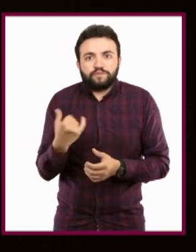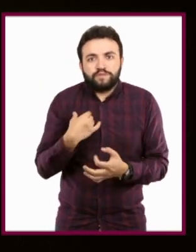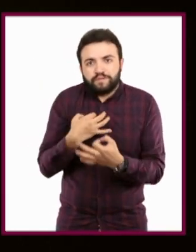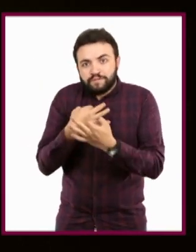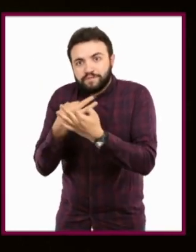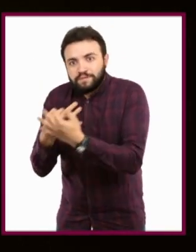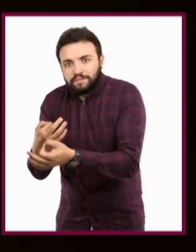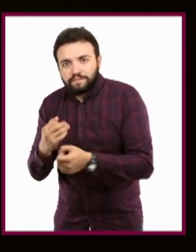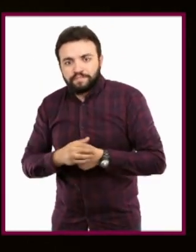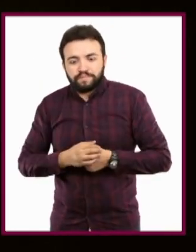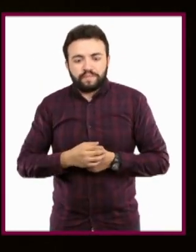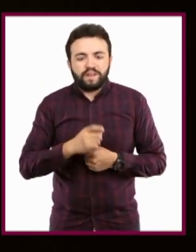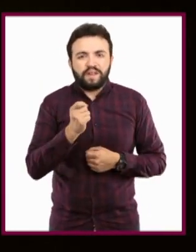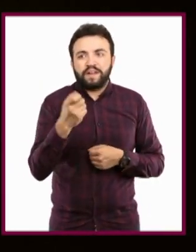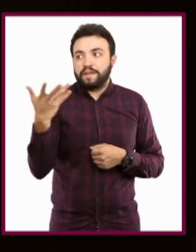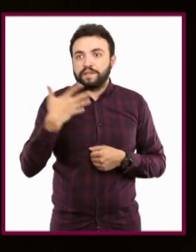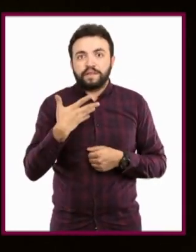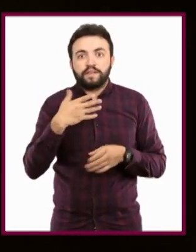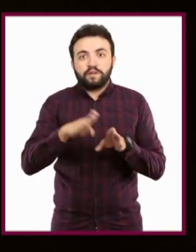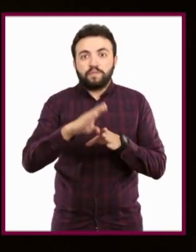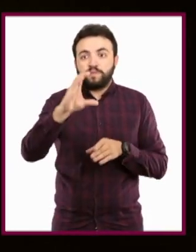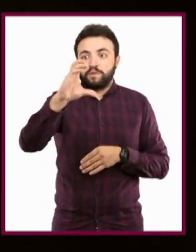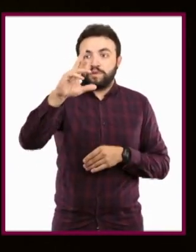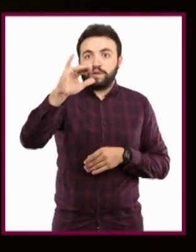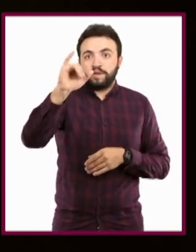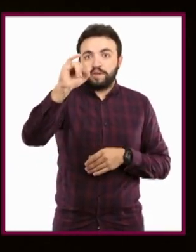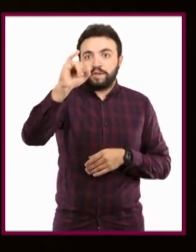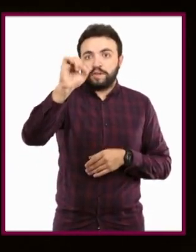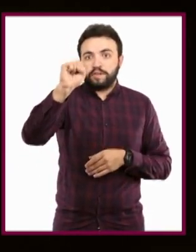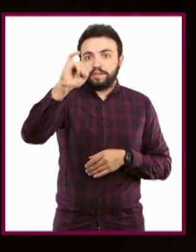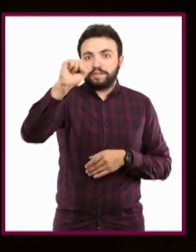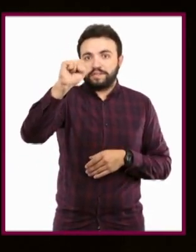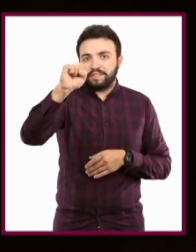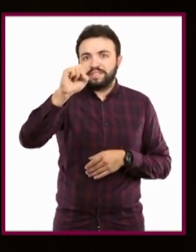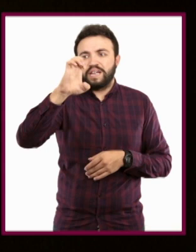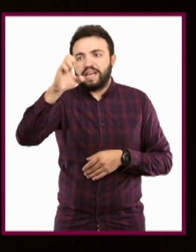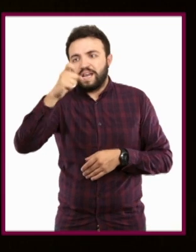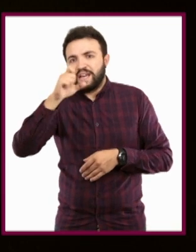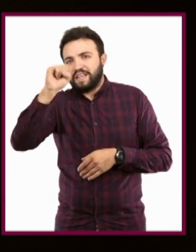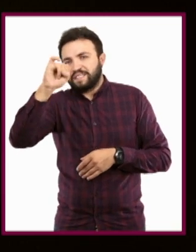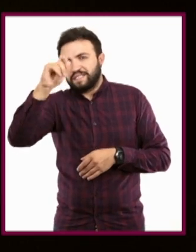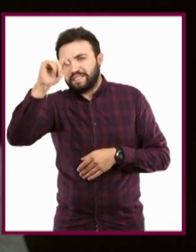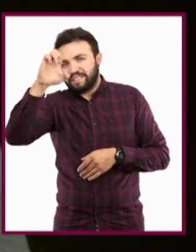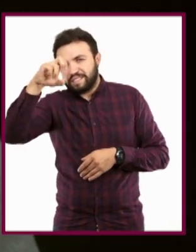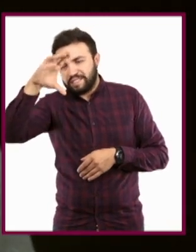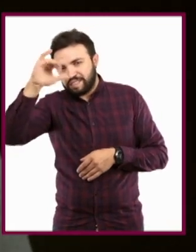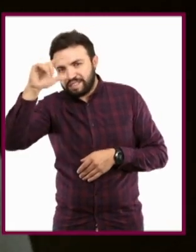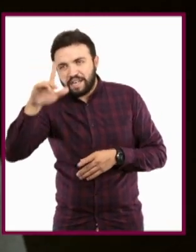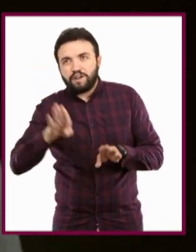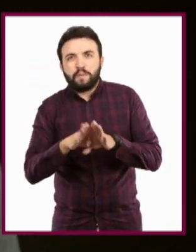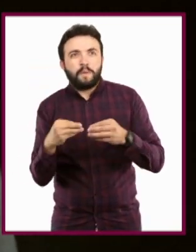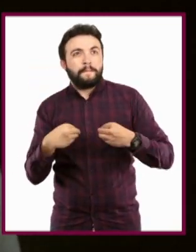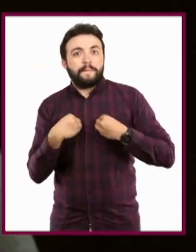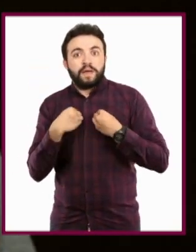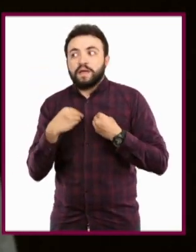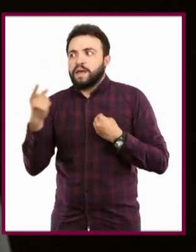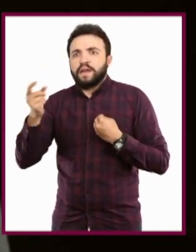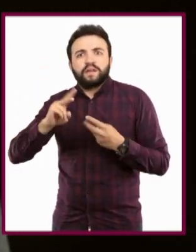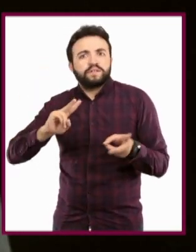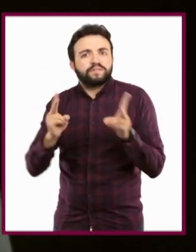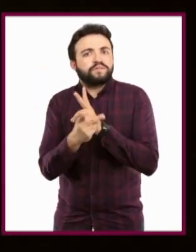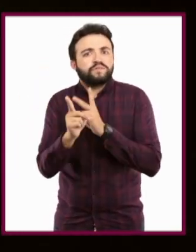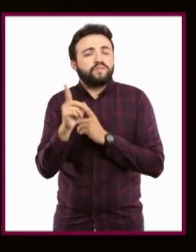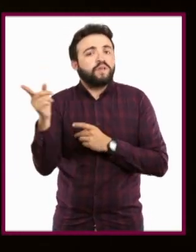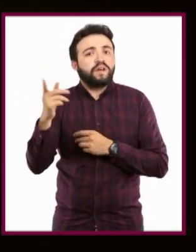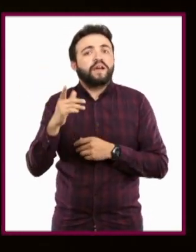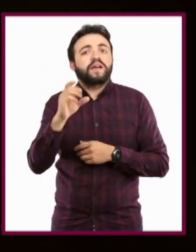vengo manejando una crisis que es espiritual. Y yo, ¿cómo es eso? Y ella me explicó que una de las inteligencias es